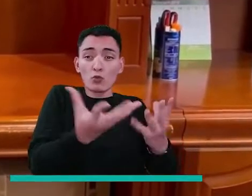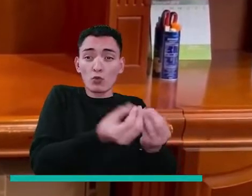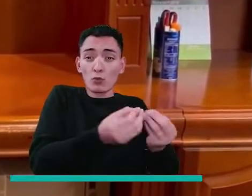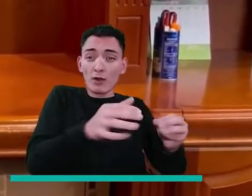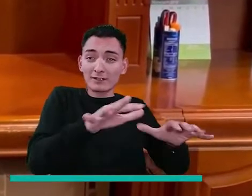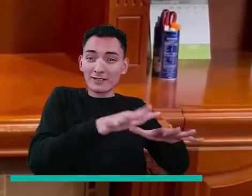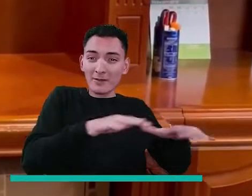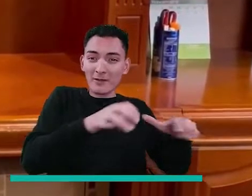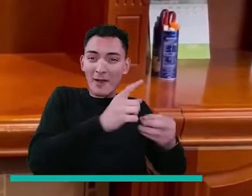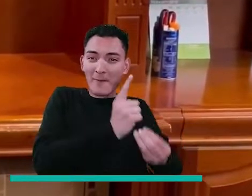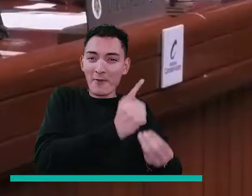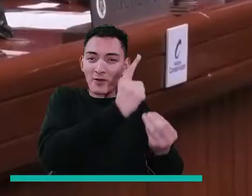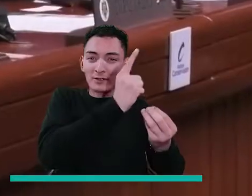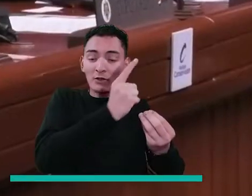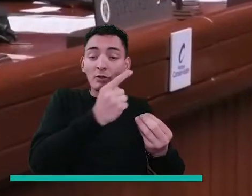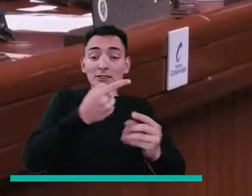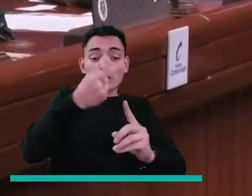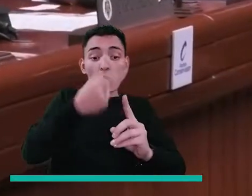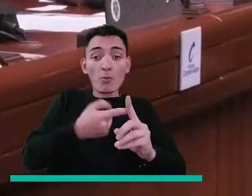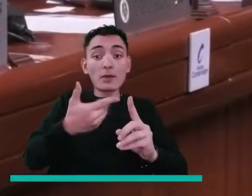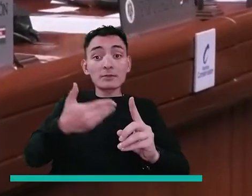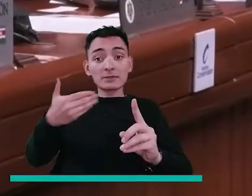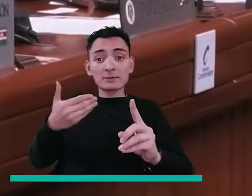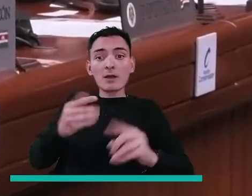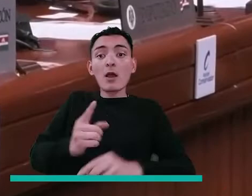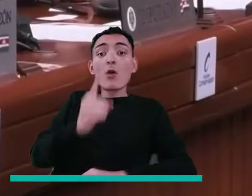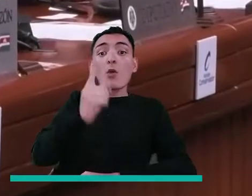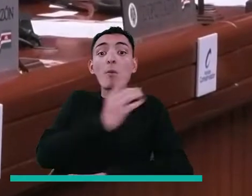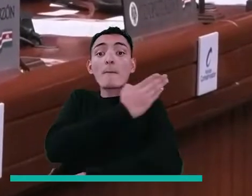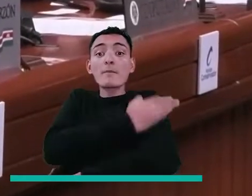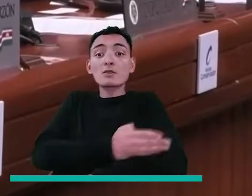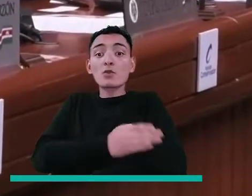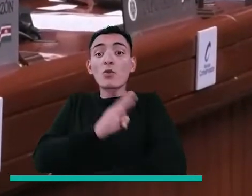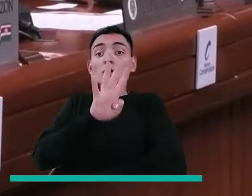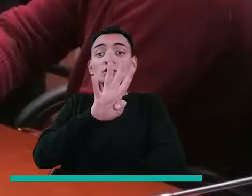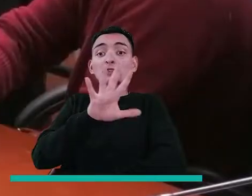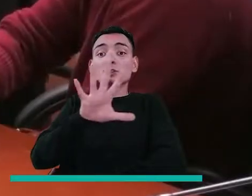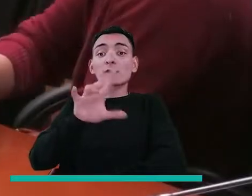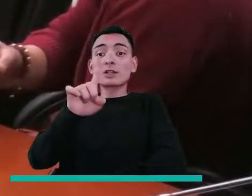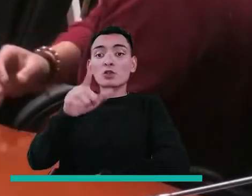la Honorable Duma Departamental hace un poco más de un mes.